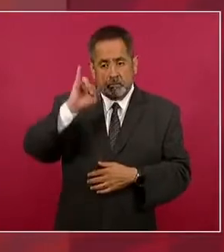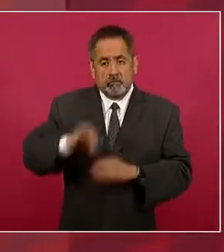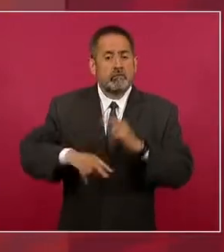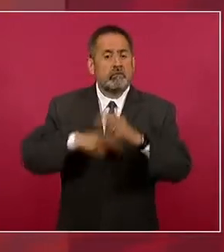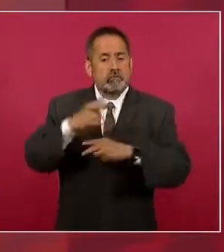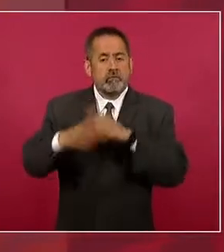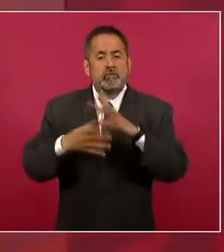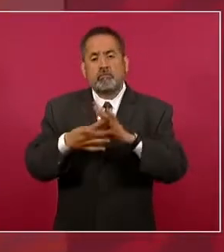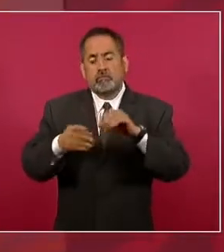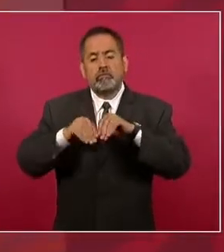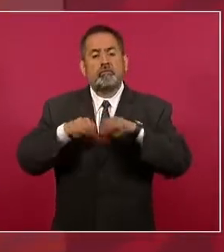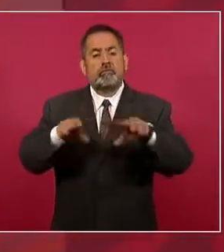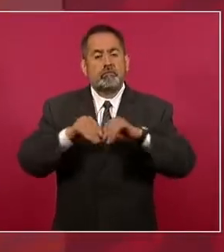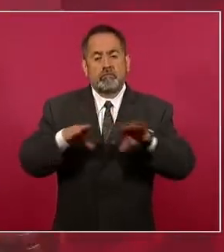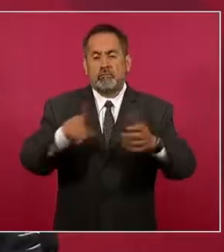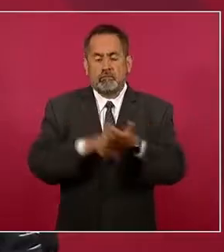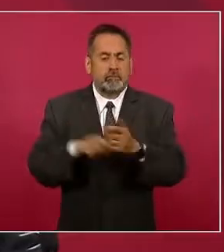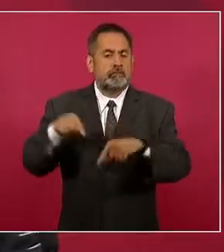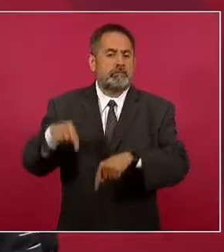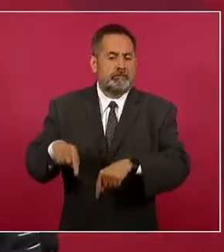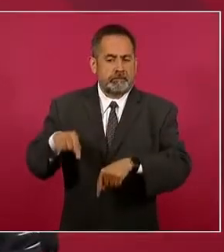informando aquí.